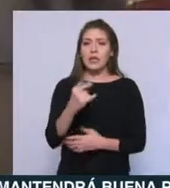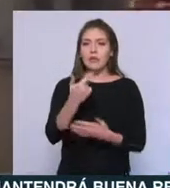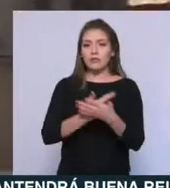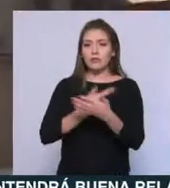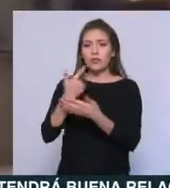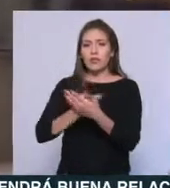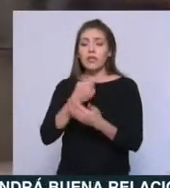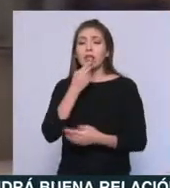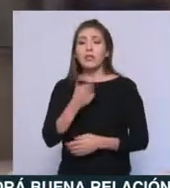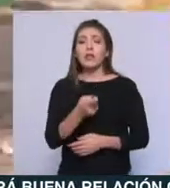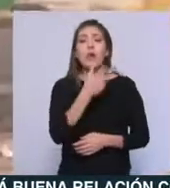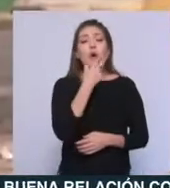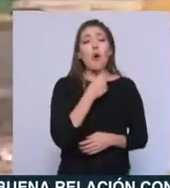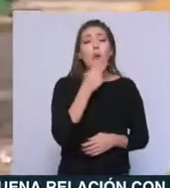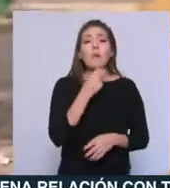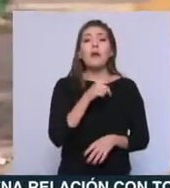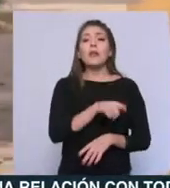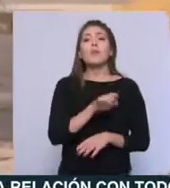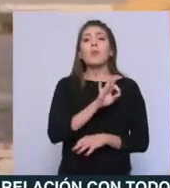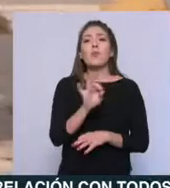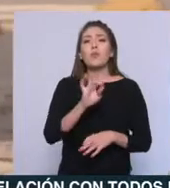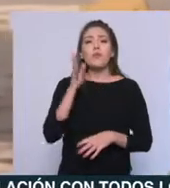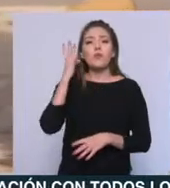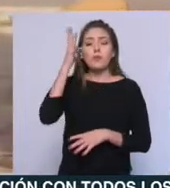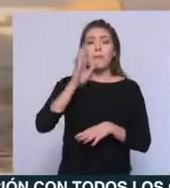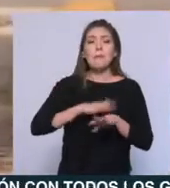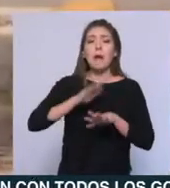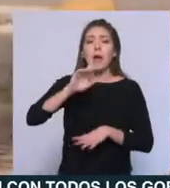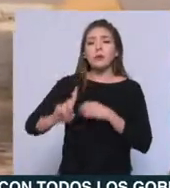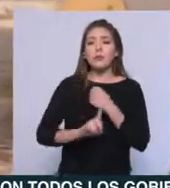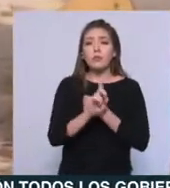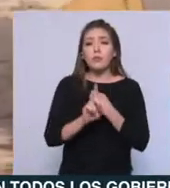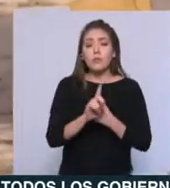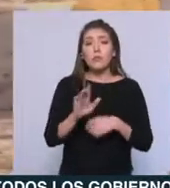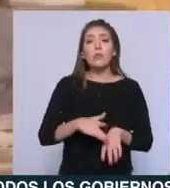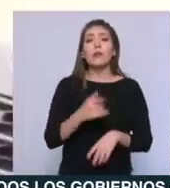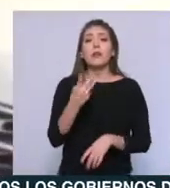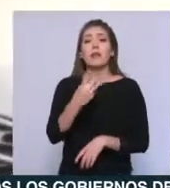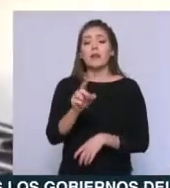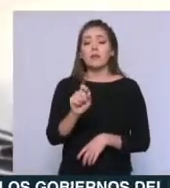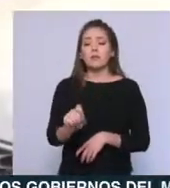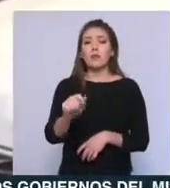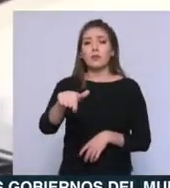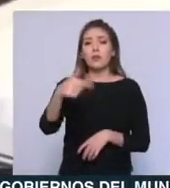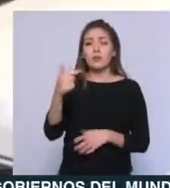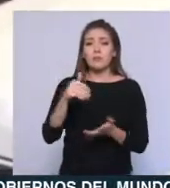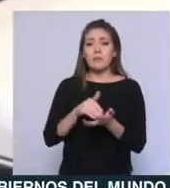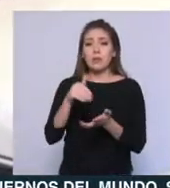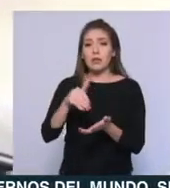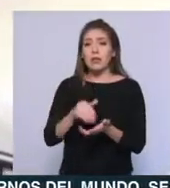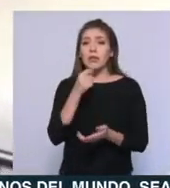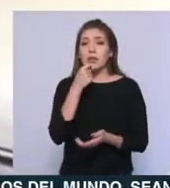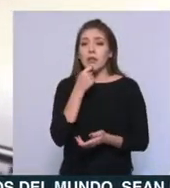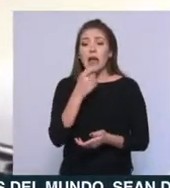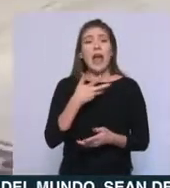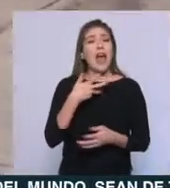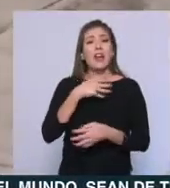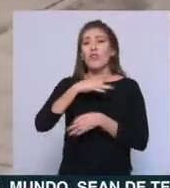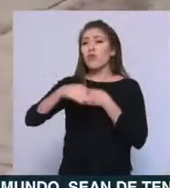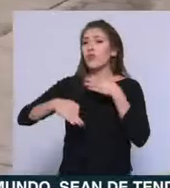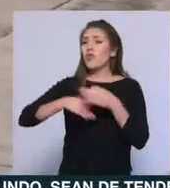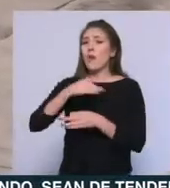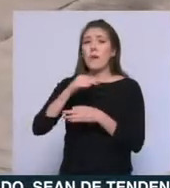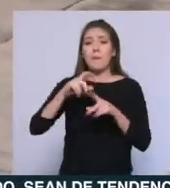más vulnerables ante esta problemática, y es que de los 3.2 millones de niños y adolescentes que se encuentran bajo estas condiciones en todo el país,